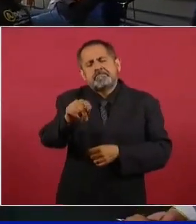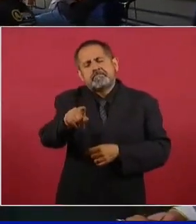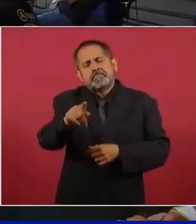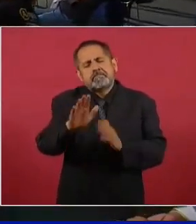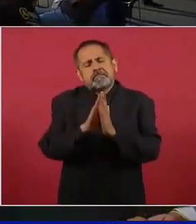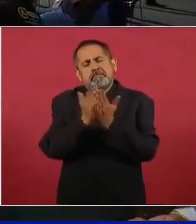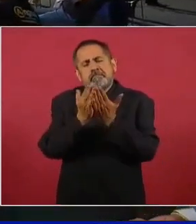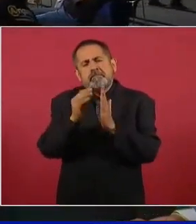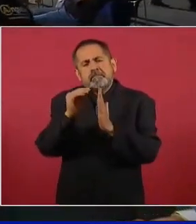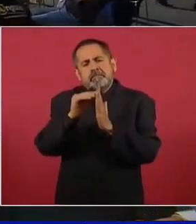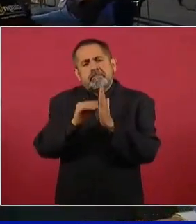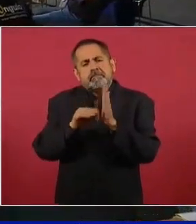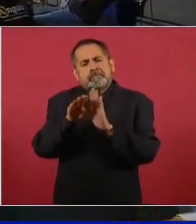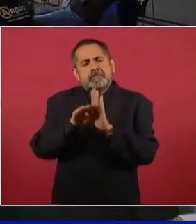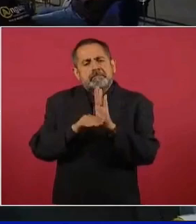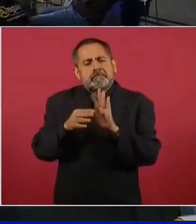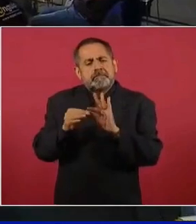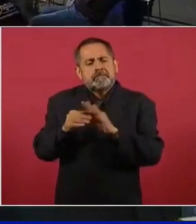libro de